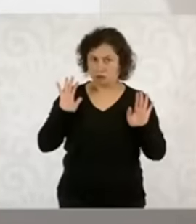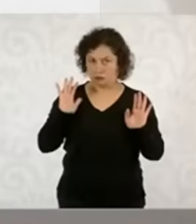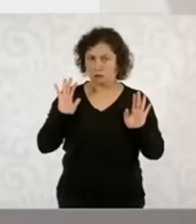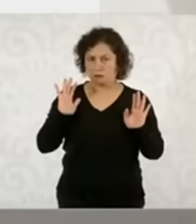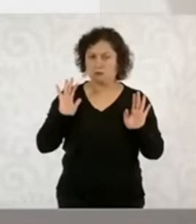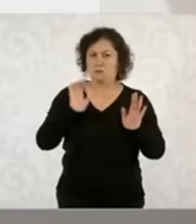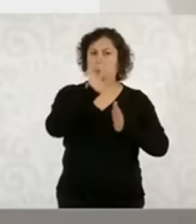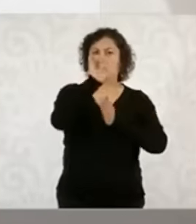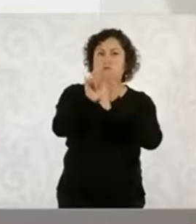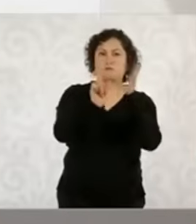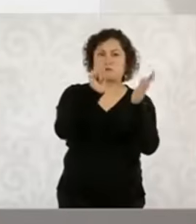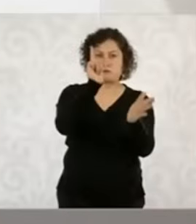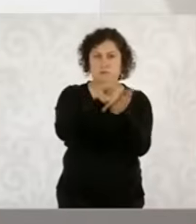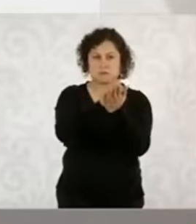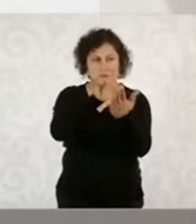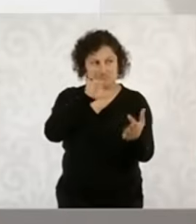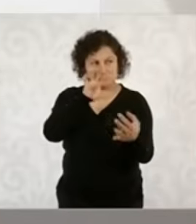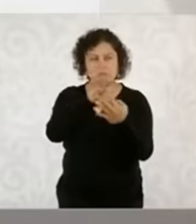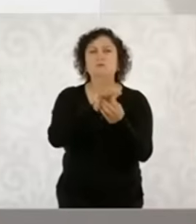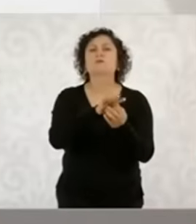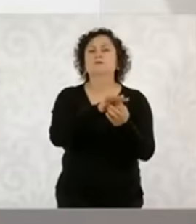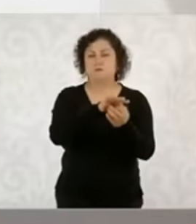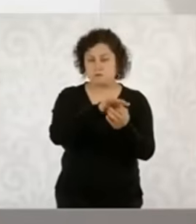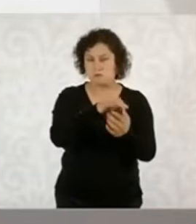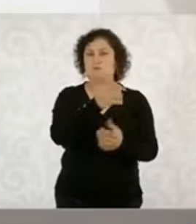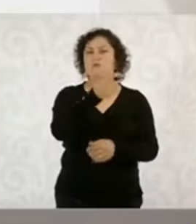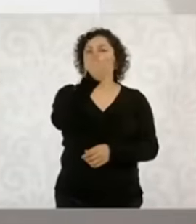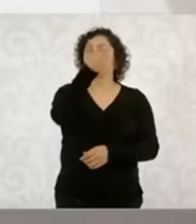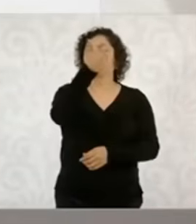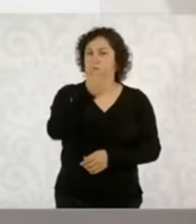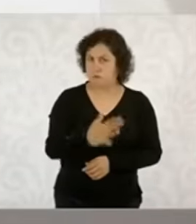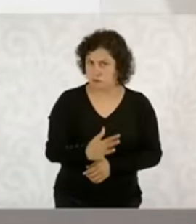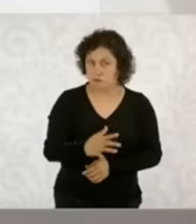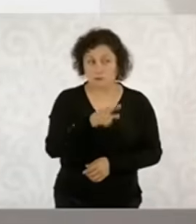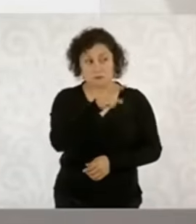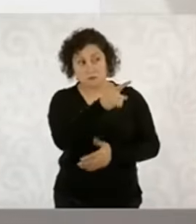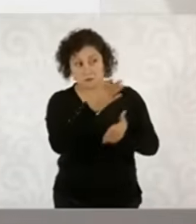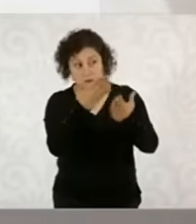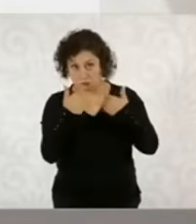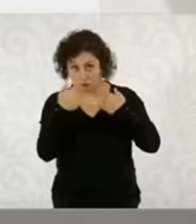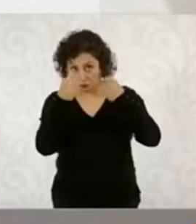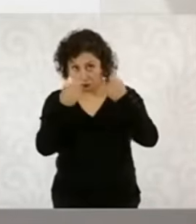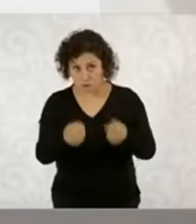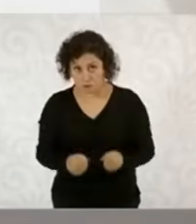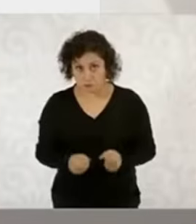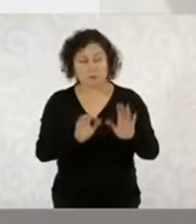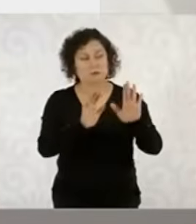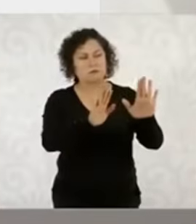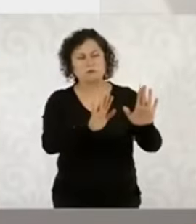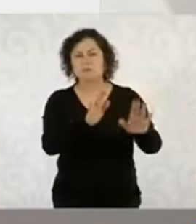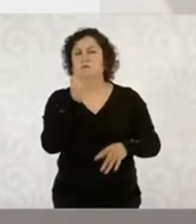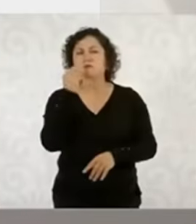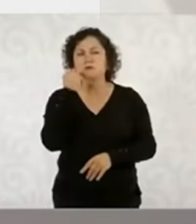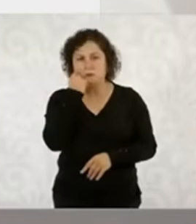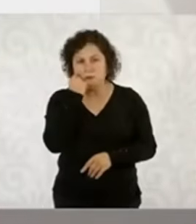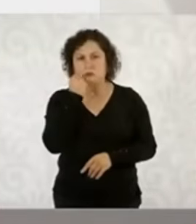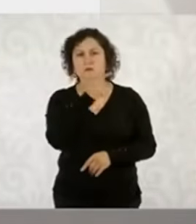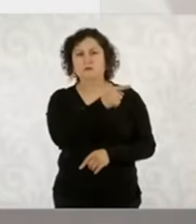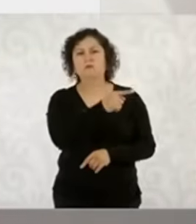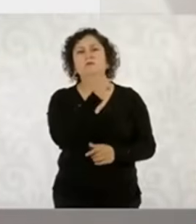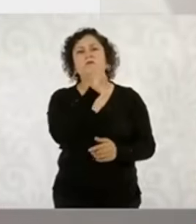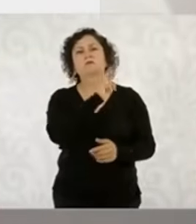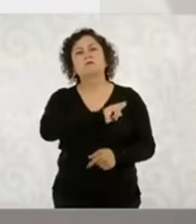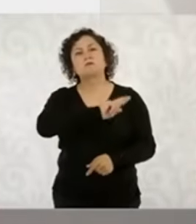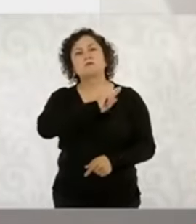con un esquema, si no son derechohabientes, con un esquema de renta con opción a compra. De manera que